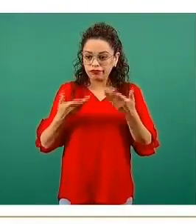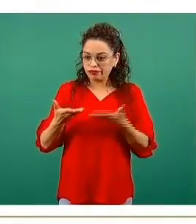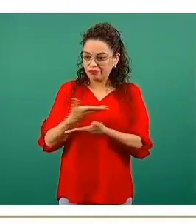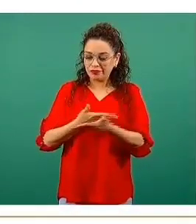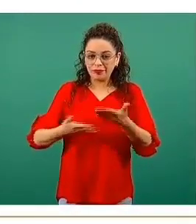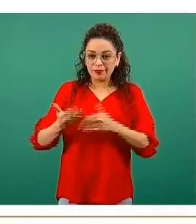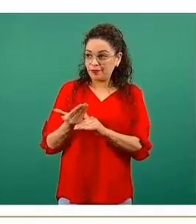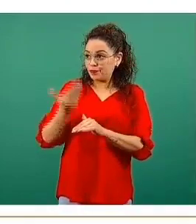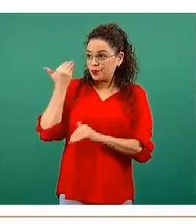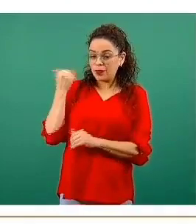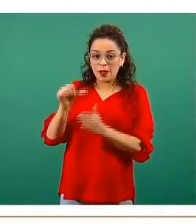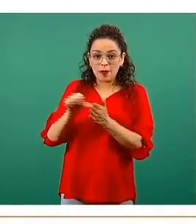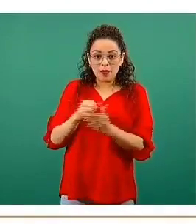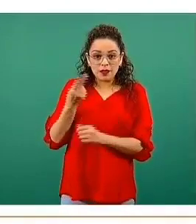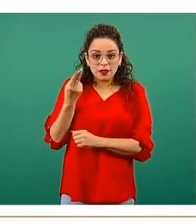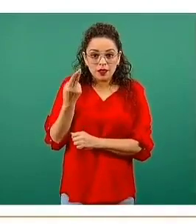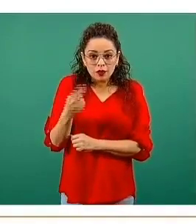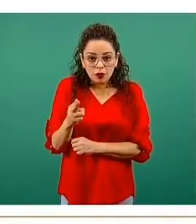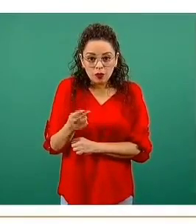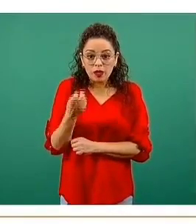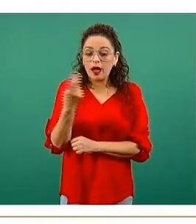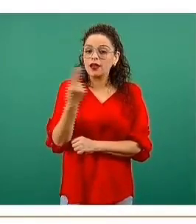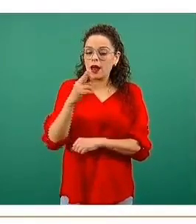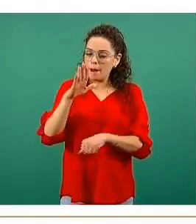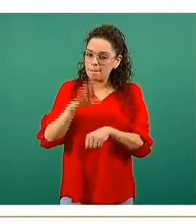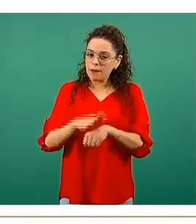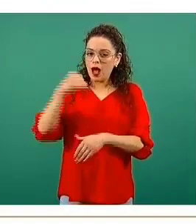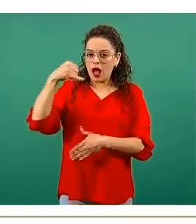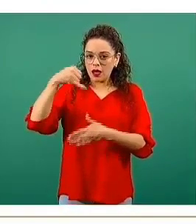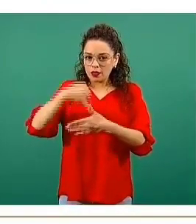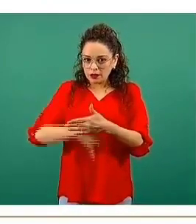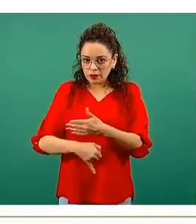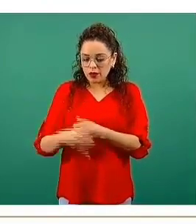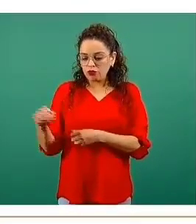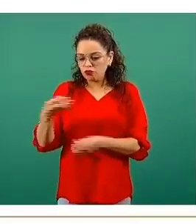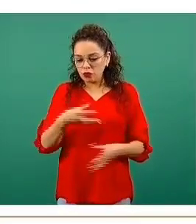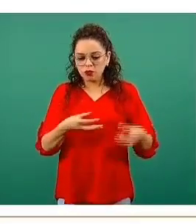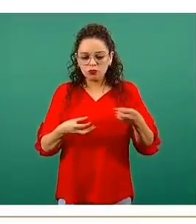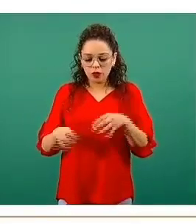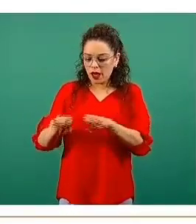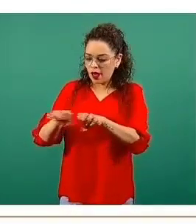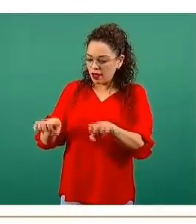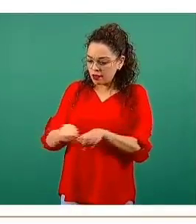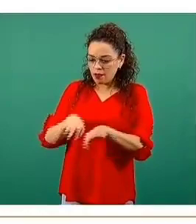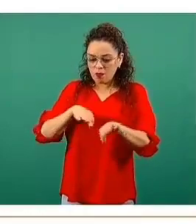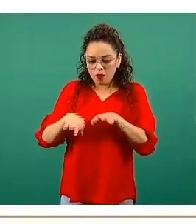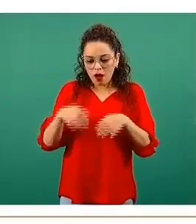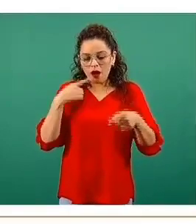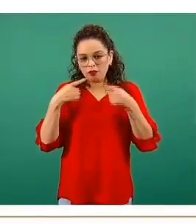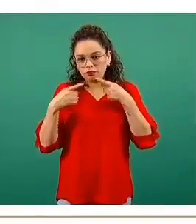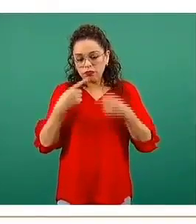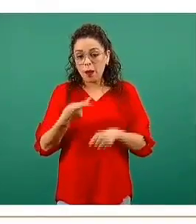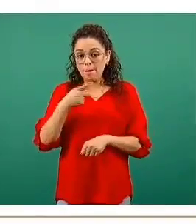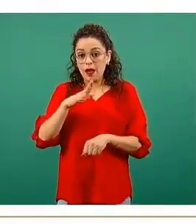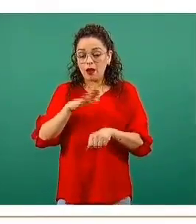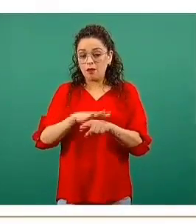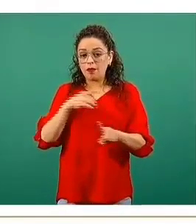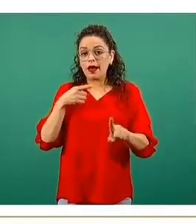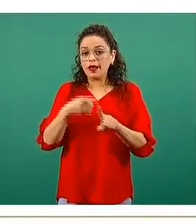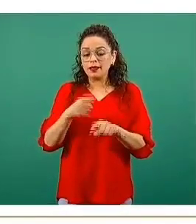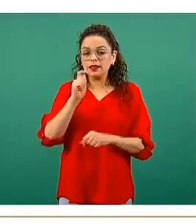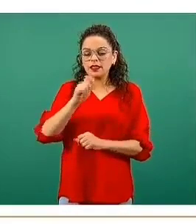y que requieren de una discusión más profunda en grupos de trabajo, y también con un interés particular en la generación